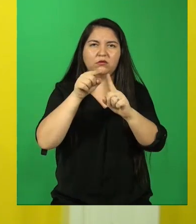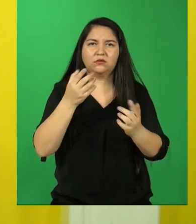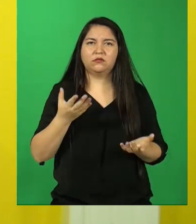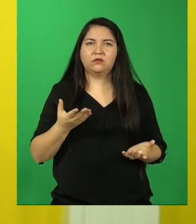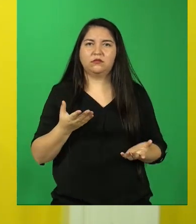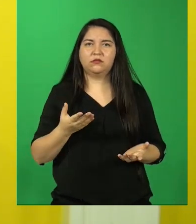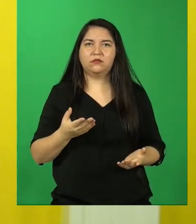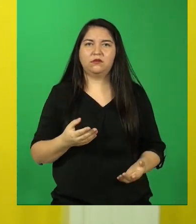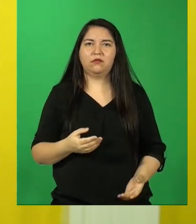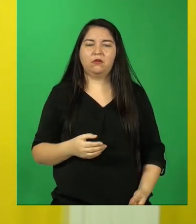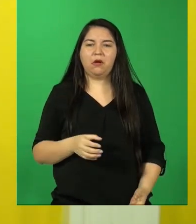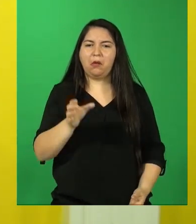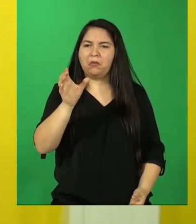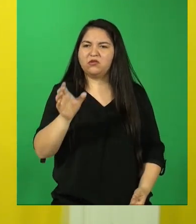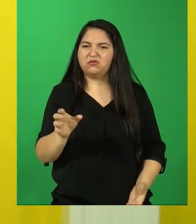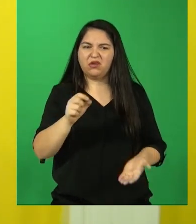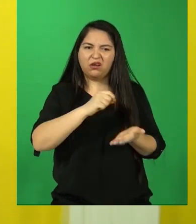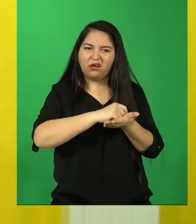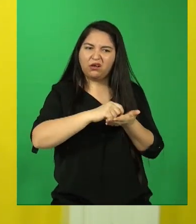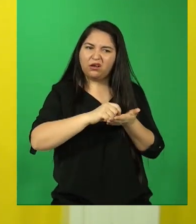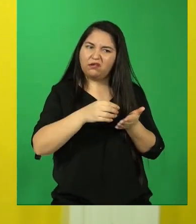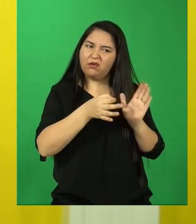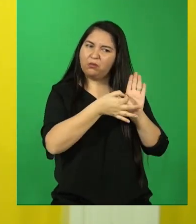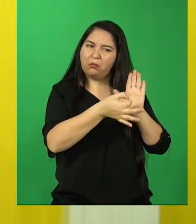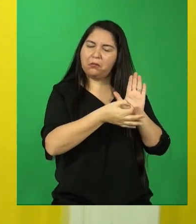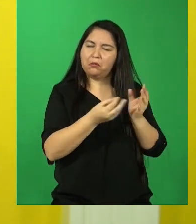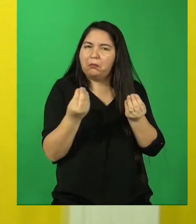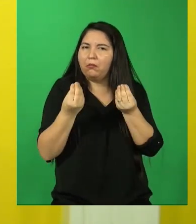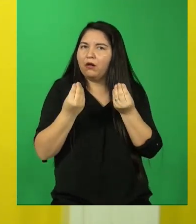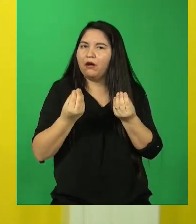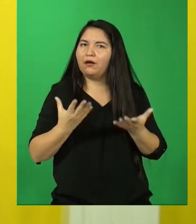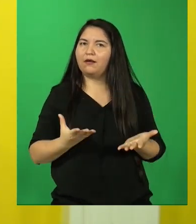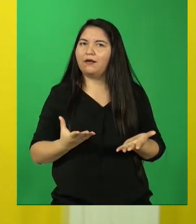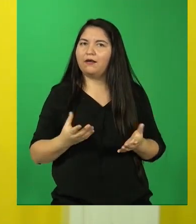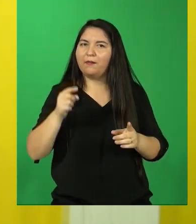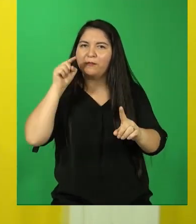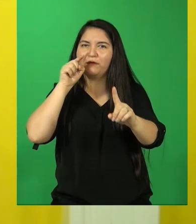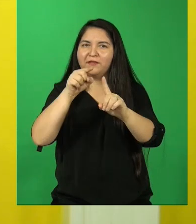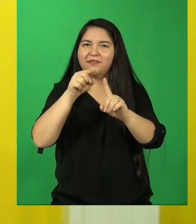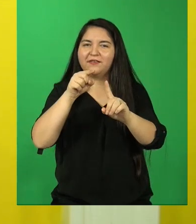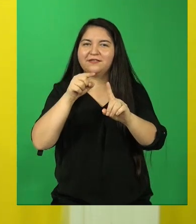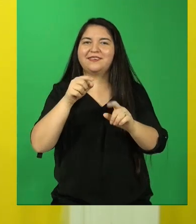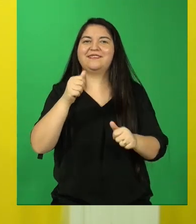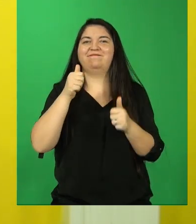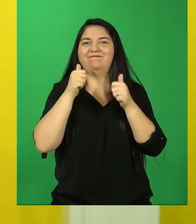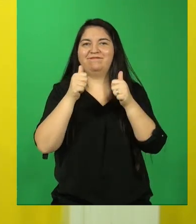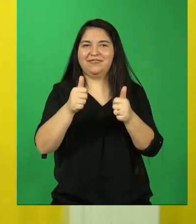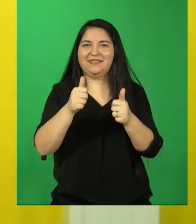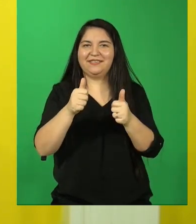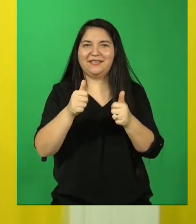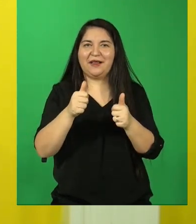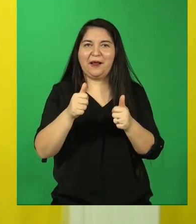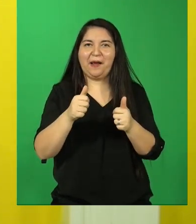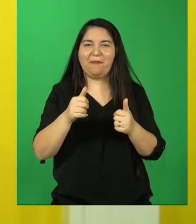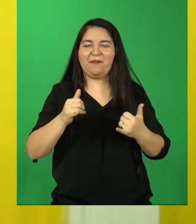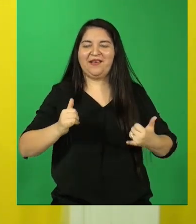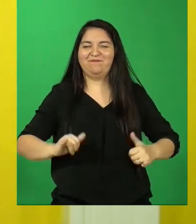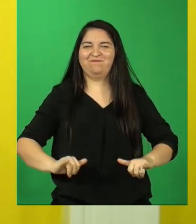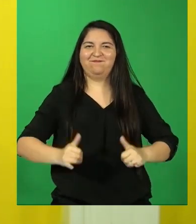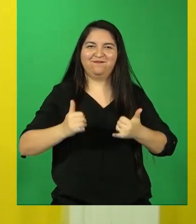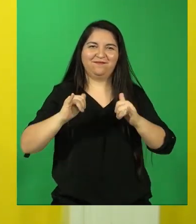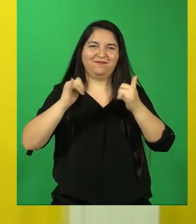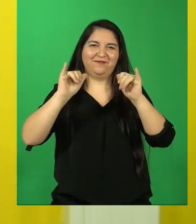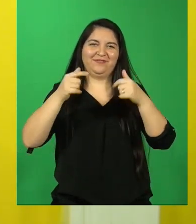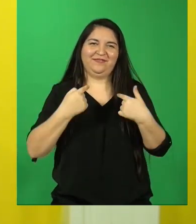¿Por qué escriben cuentos? ¿Para qué? ¿Cuál es su propósito? Ah, bien, para